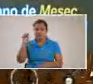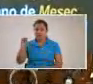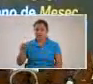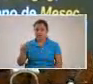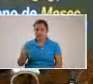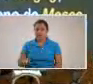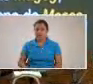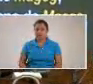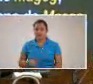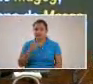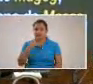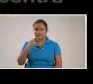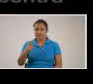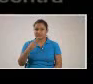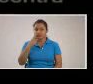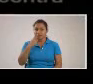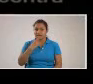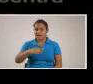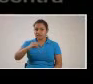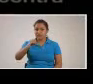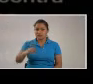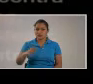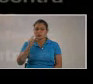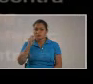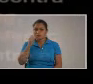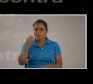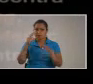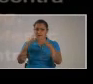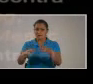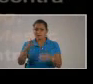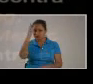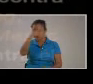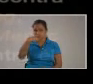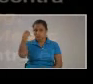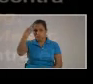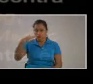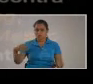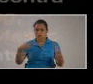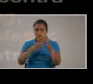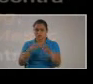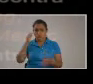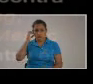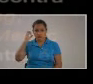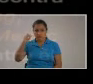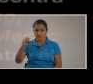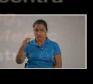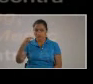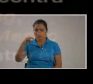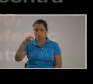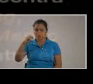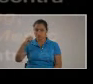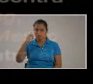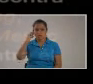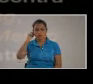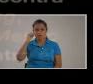Valera 95 dice: hijo de hombre, pon tu rostro contra Gog, en la tierra de